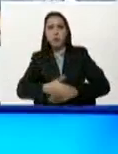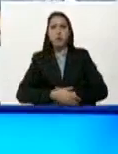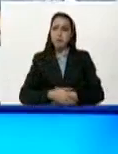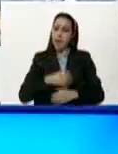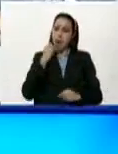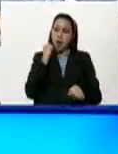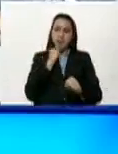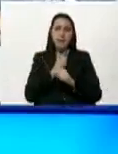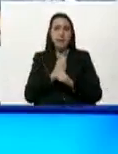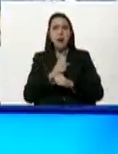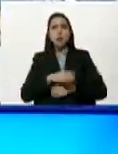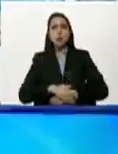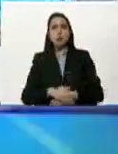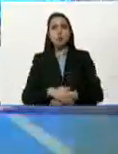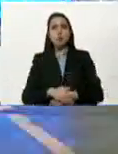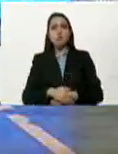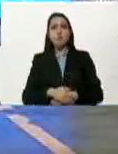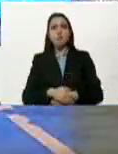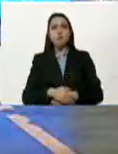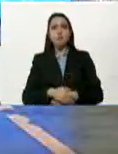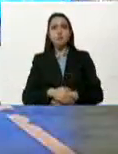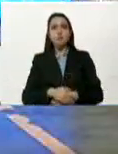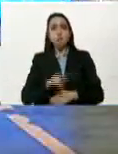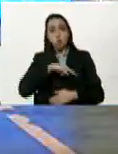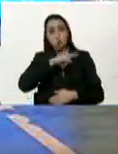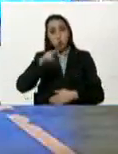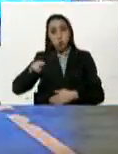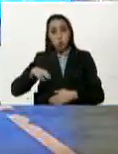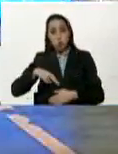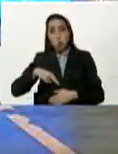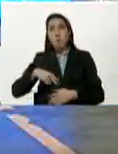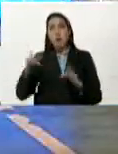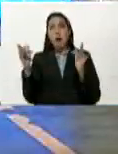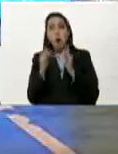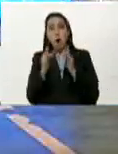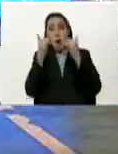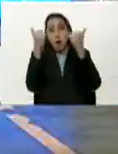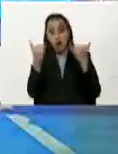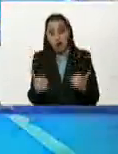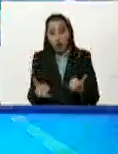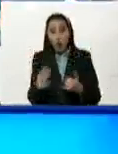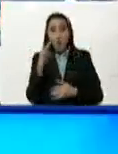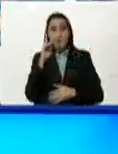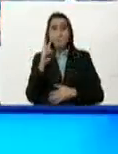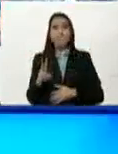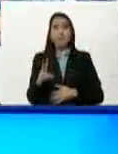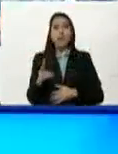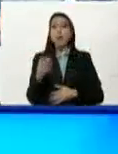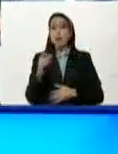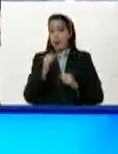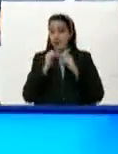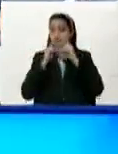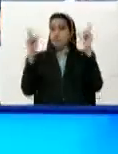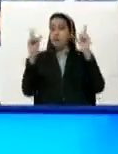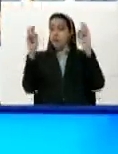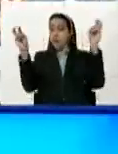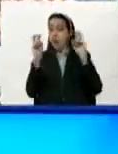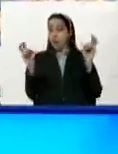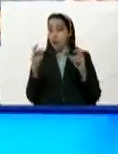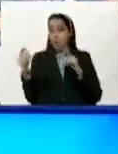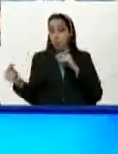trabajando trabajando vamos a hacer un pase para ver algo interesantísimo